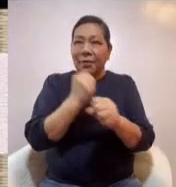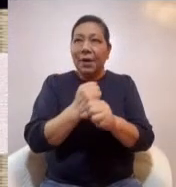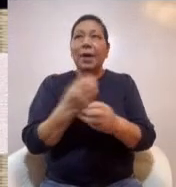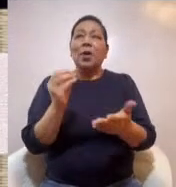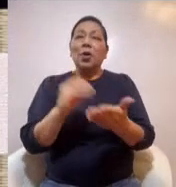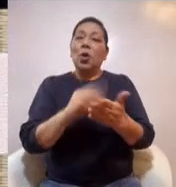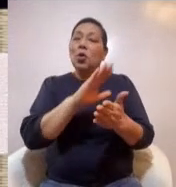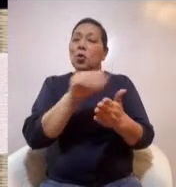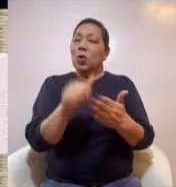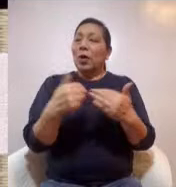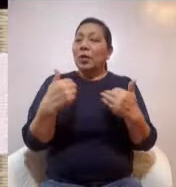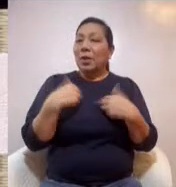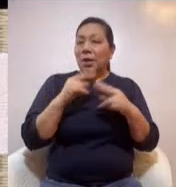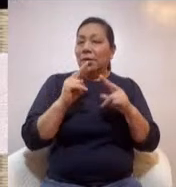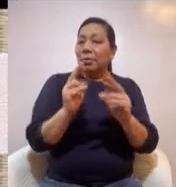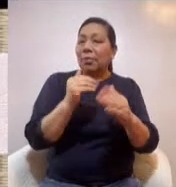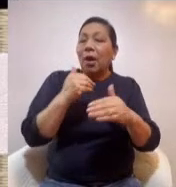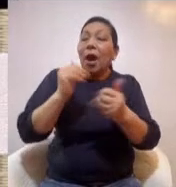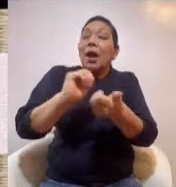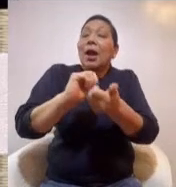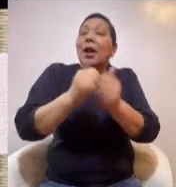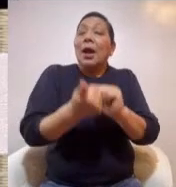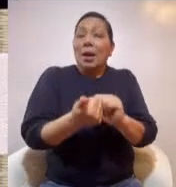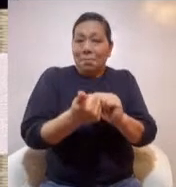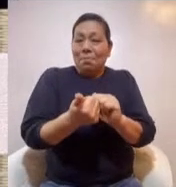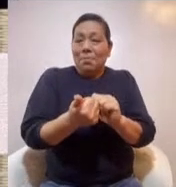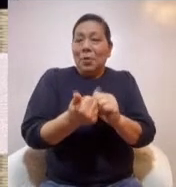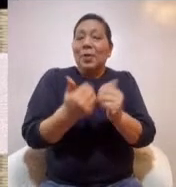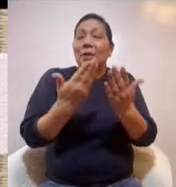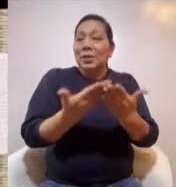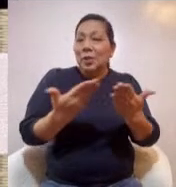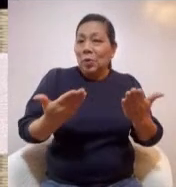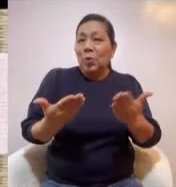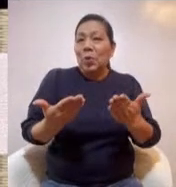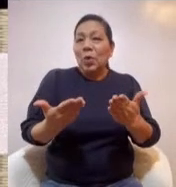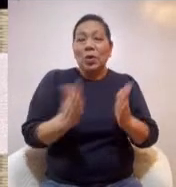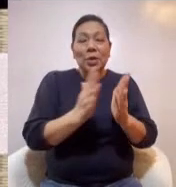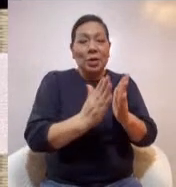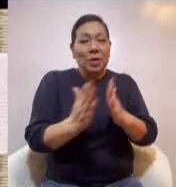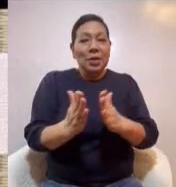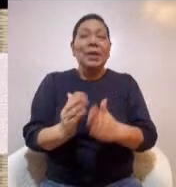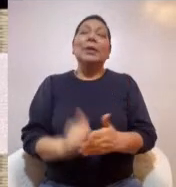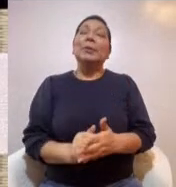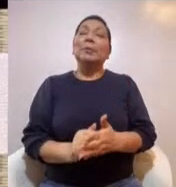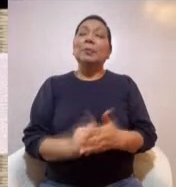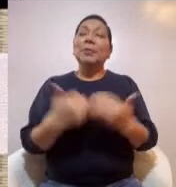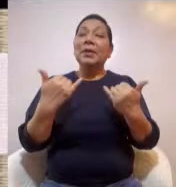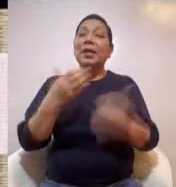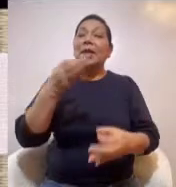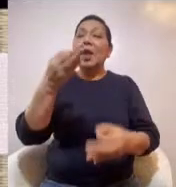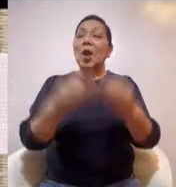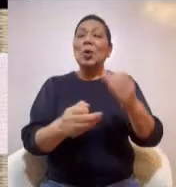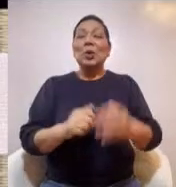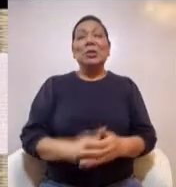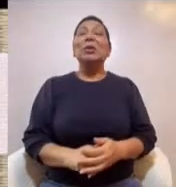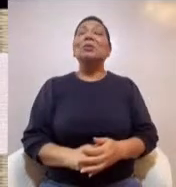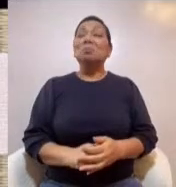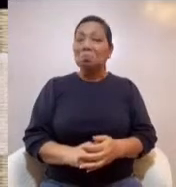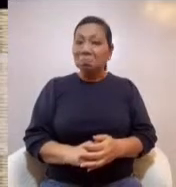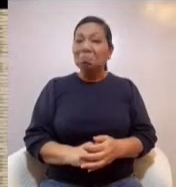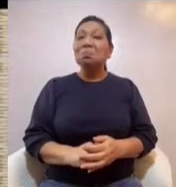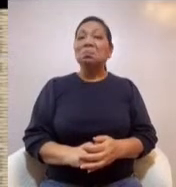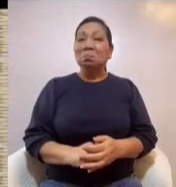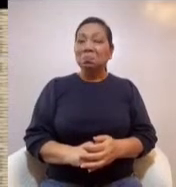profundizar todo lo que tiene que ver con esa transformación de la cultura de los operadores y las operadoras de justicia.